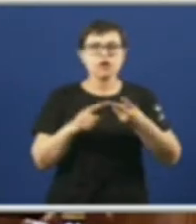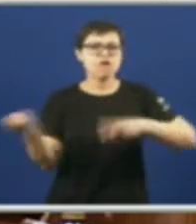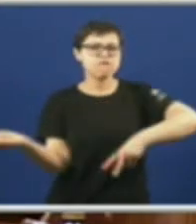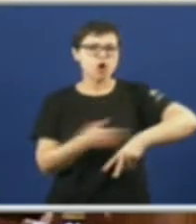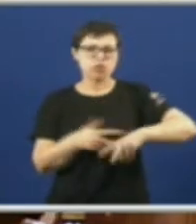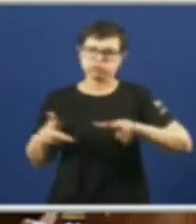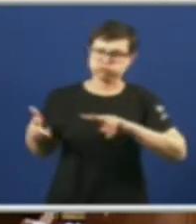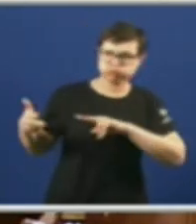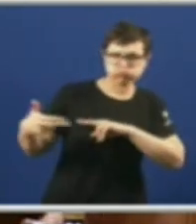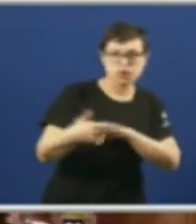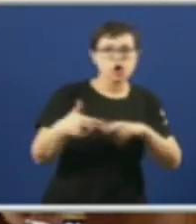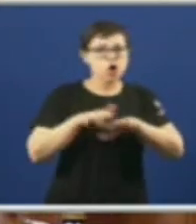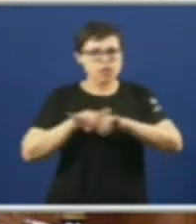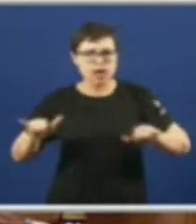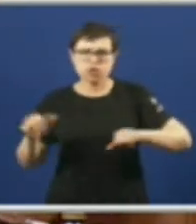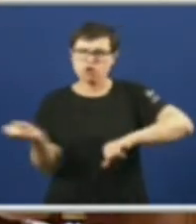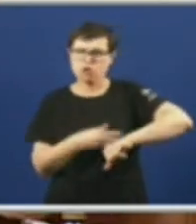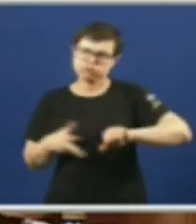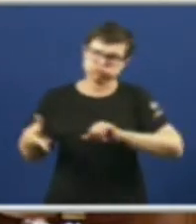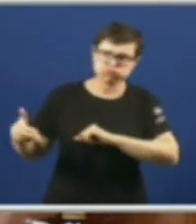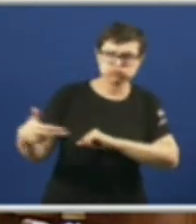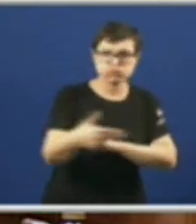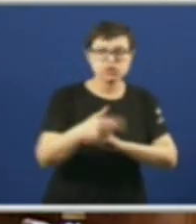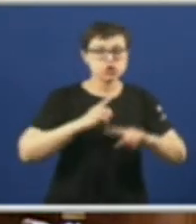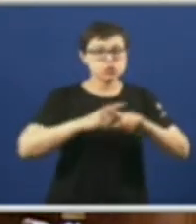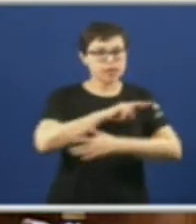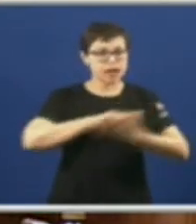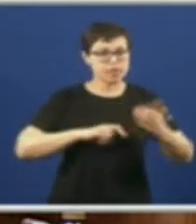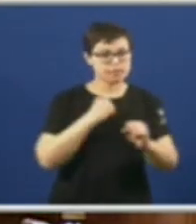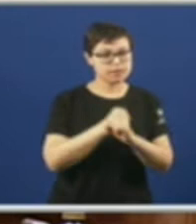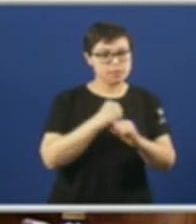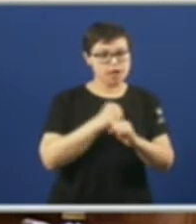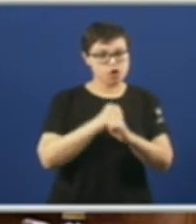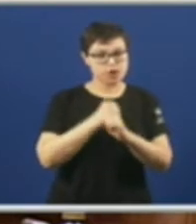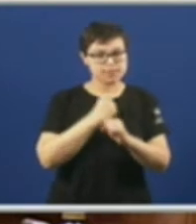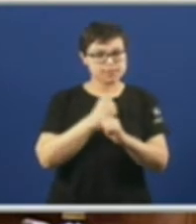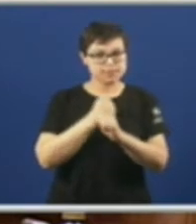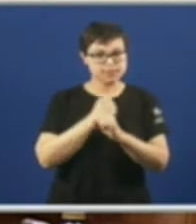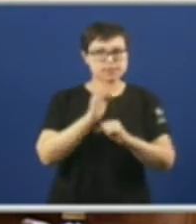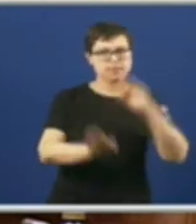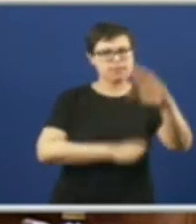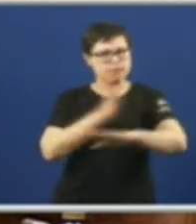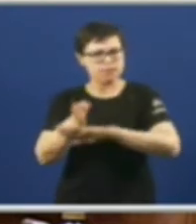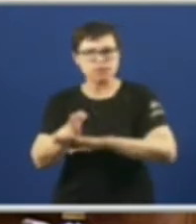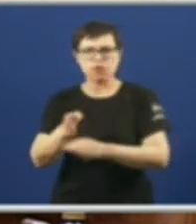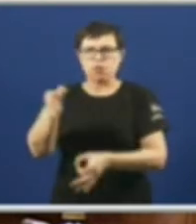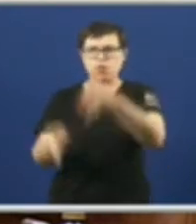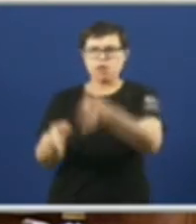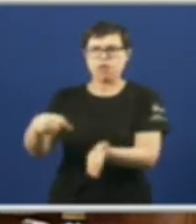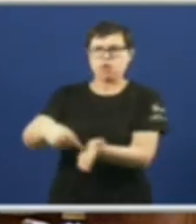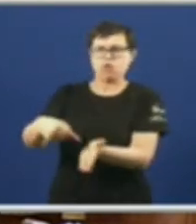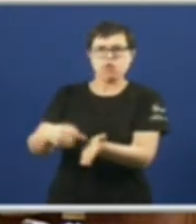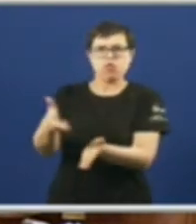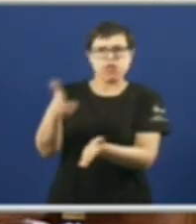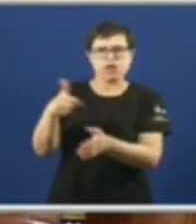igualdade e de conciliación. E temos a traballadoras da Xunta que teñen que ir aos xulgados para reclamar os seus dereitos